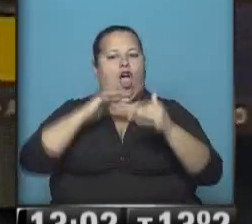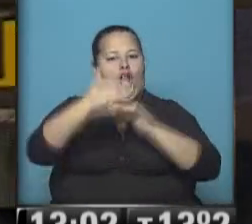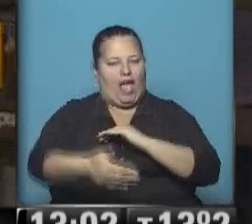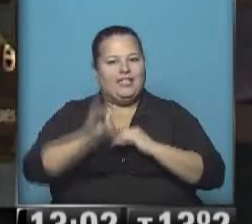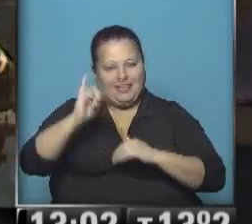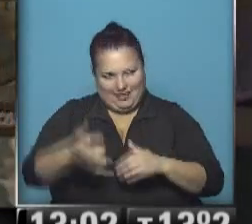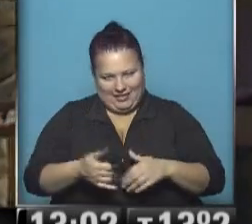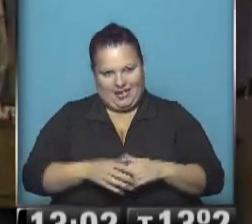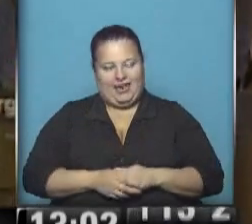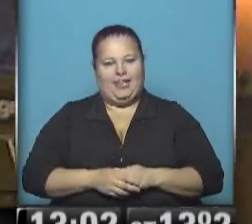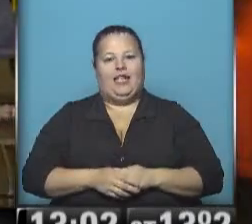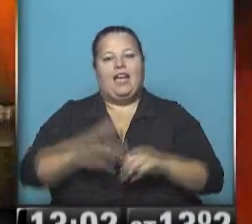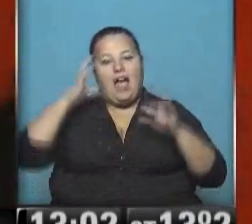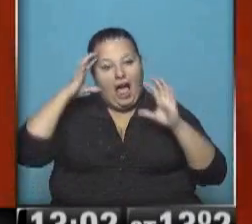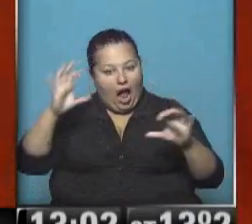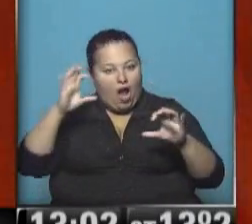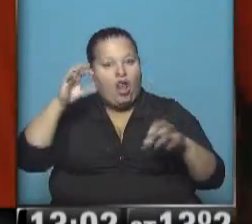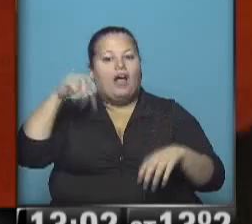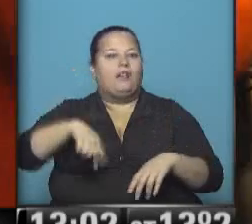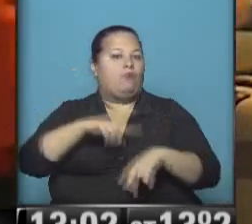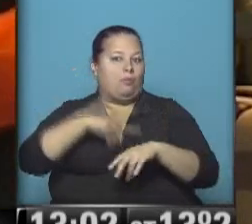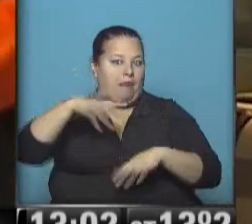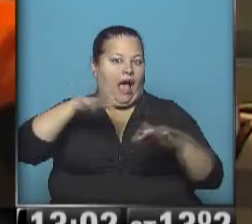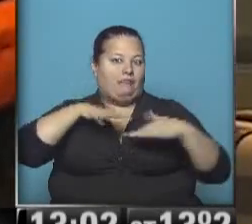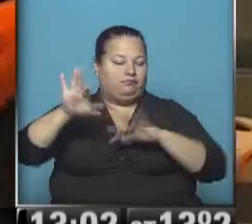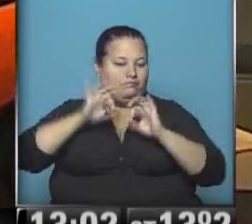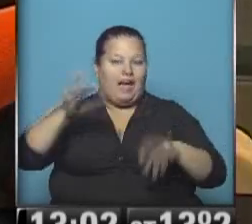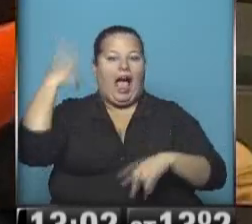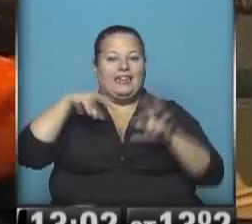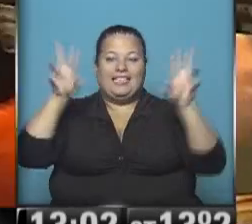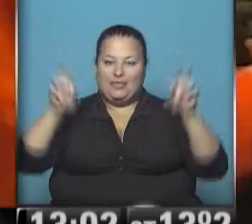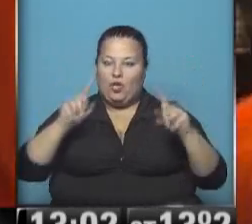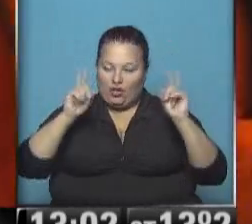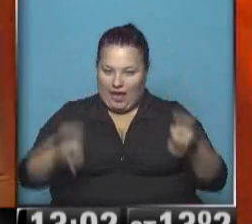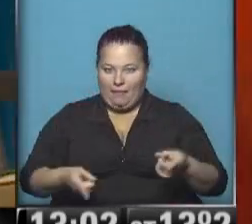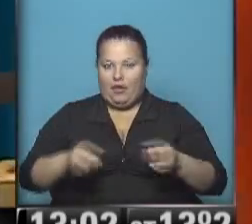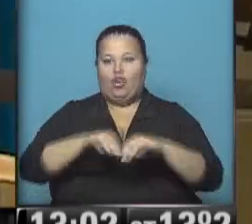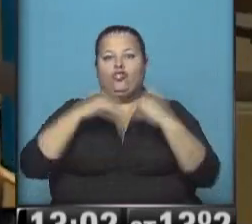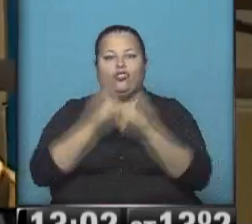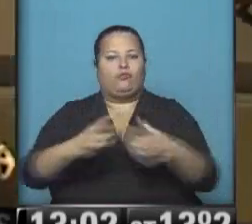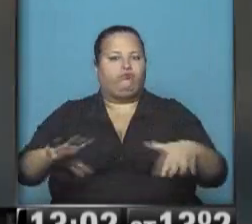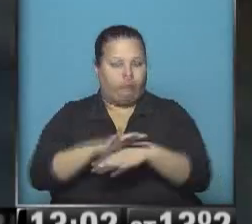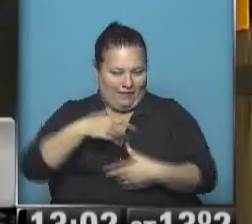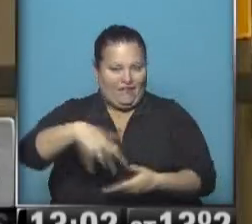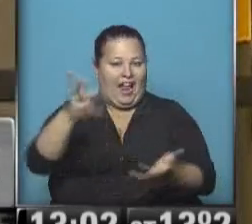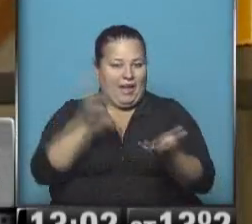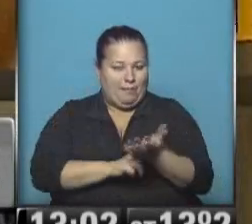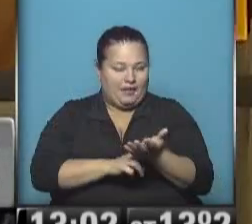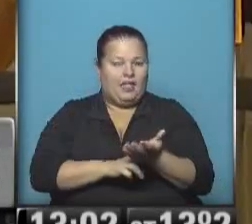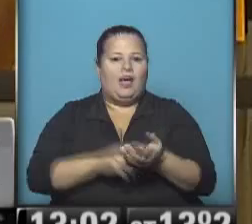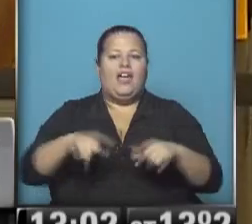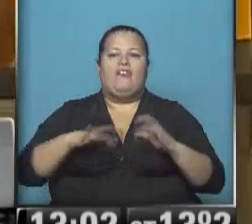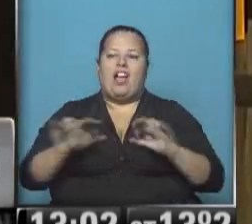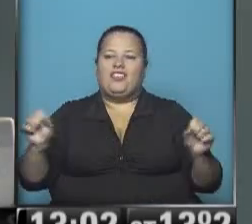por supuesto eh recordemos que estamos en el momento pico Ustedes han dado nuestros títulos también eh la cifra exacta la repetirán luego de estas